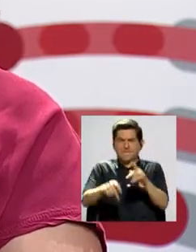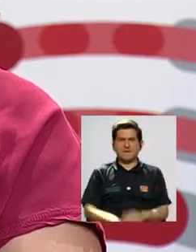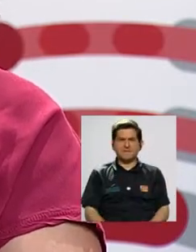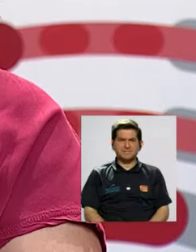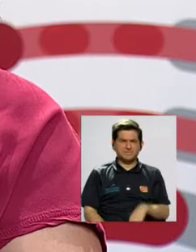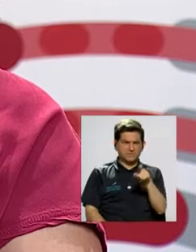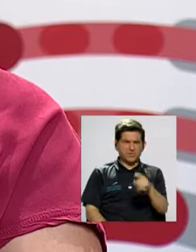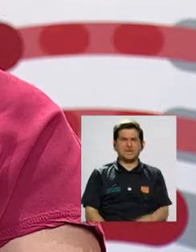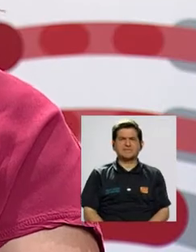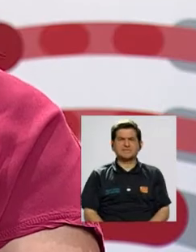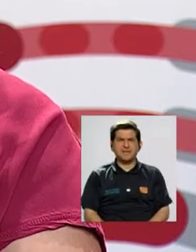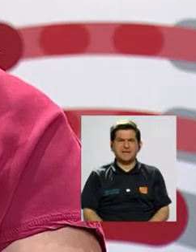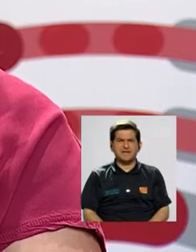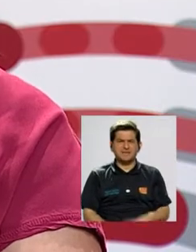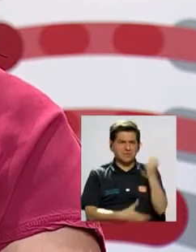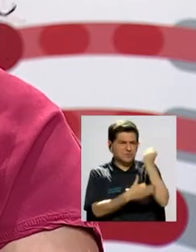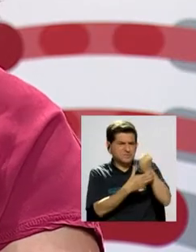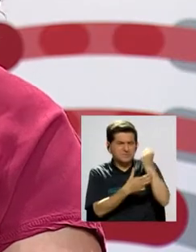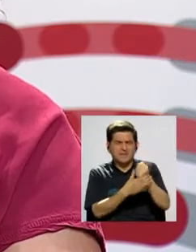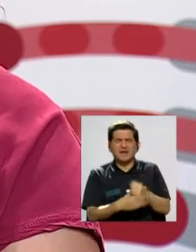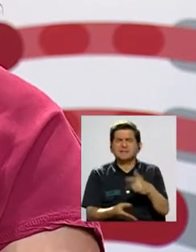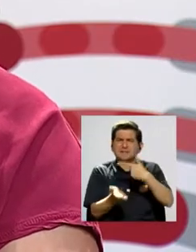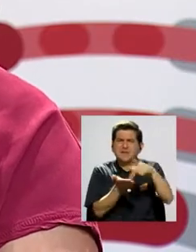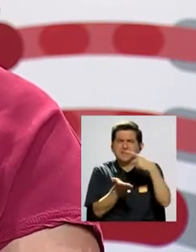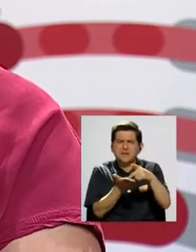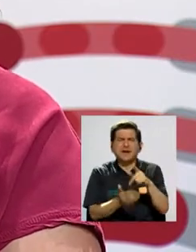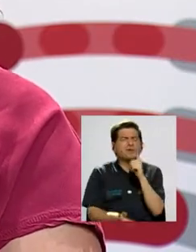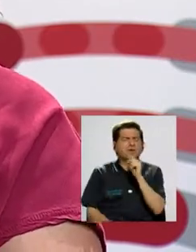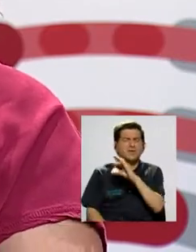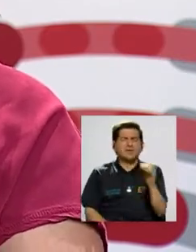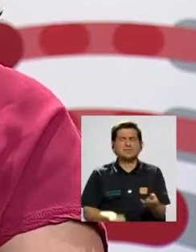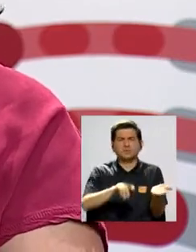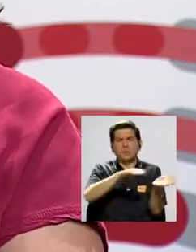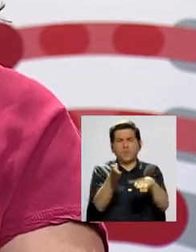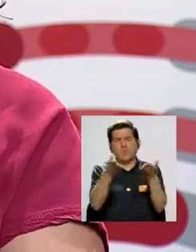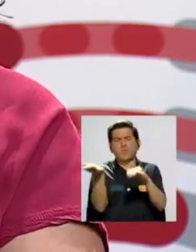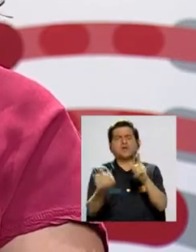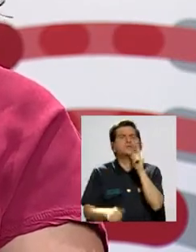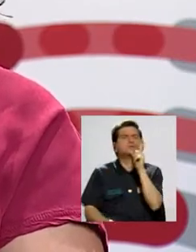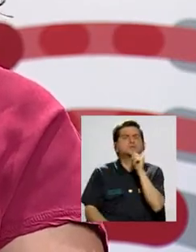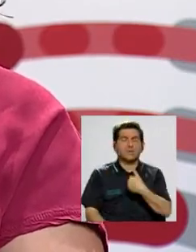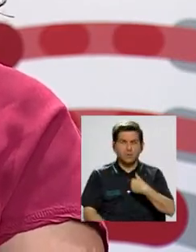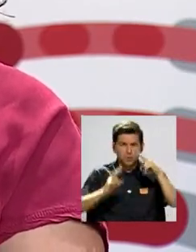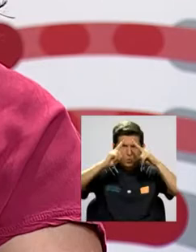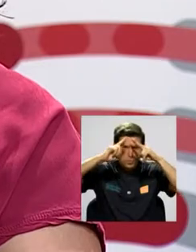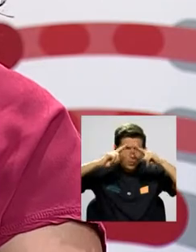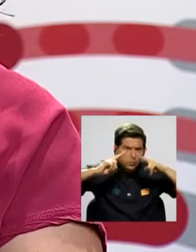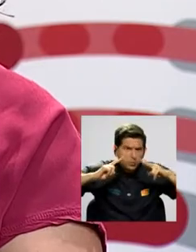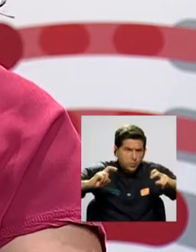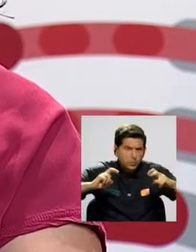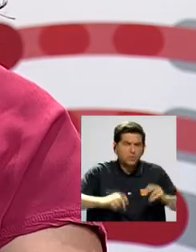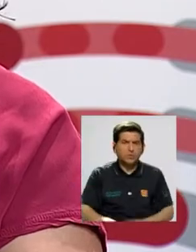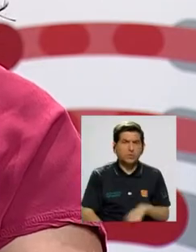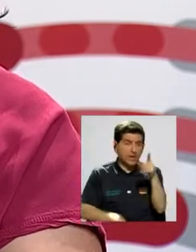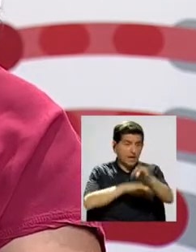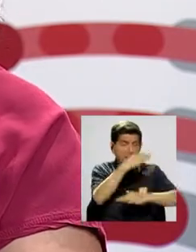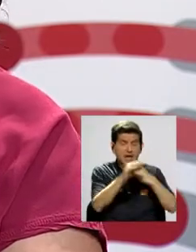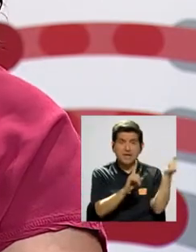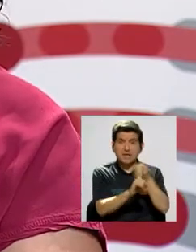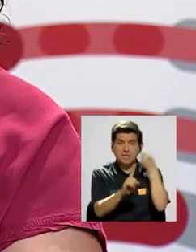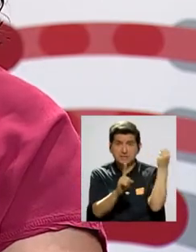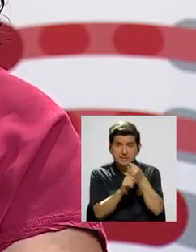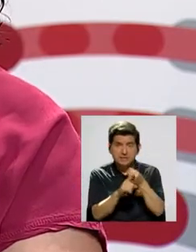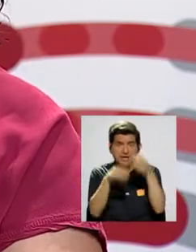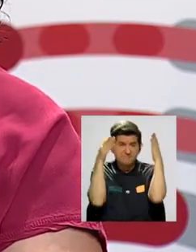su sicariato, quiénes son las personas que mueren en esta lucha entre bandas. Porque si uno analiza... ese tipo de violencia está